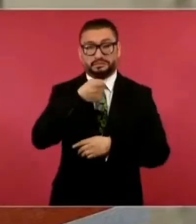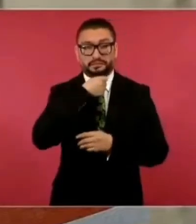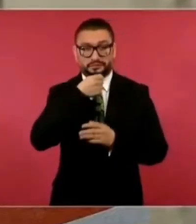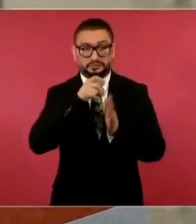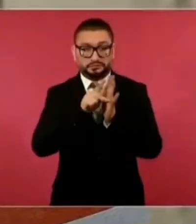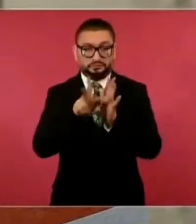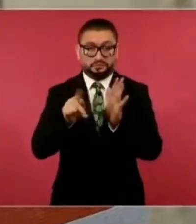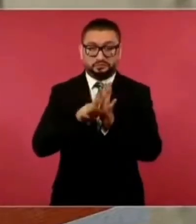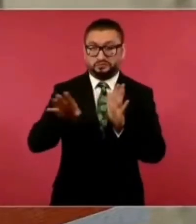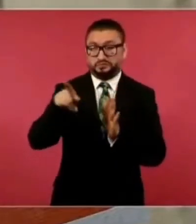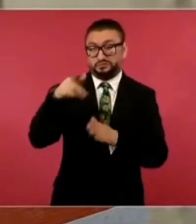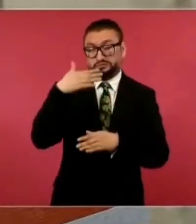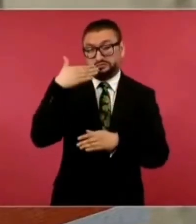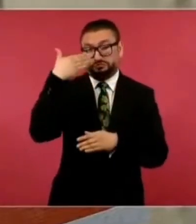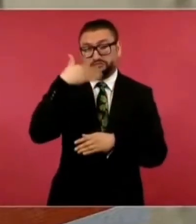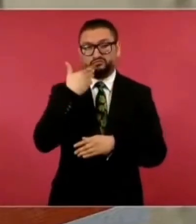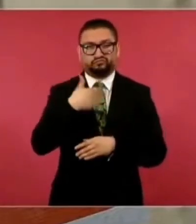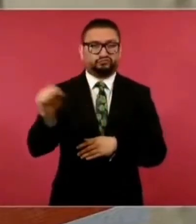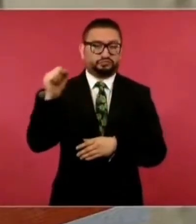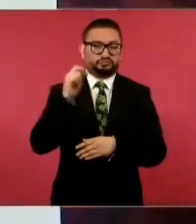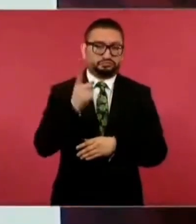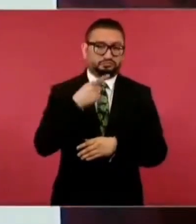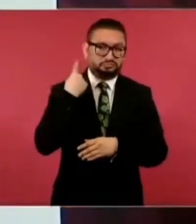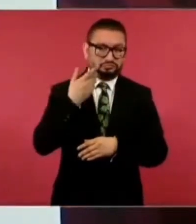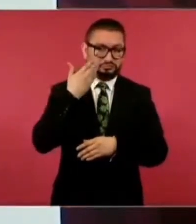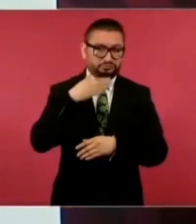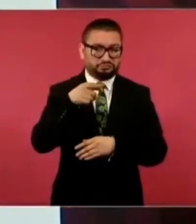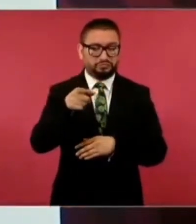o famoso periodista